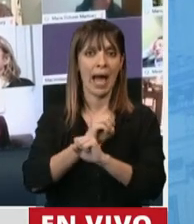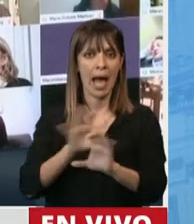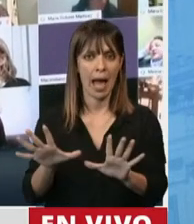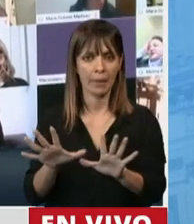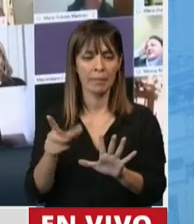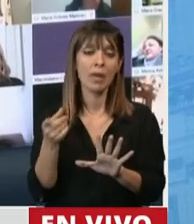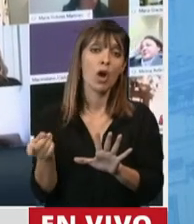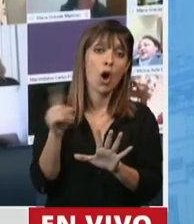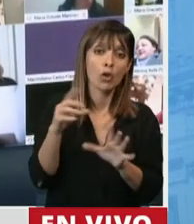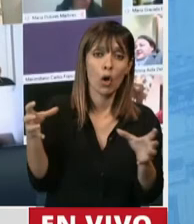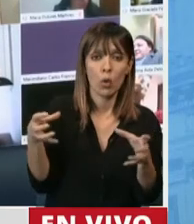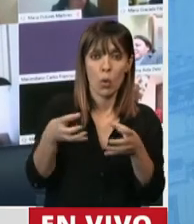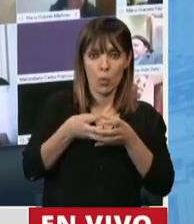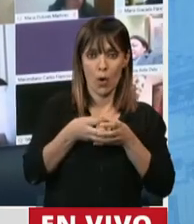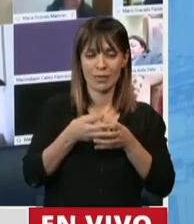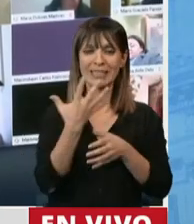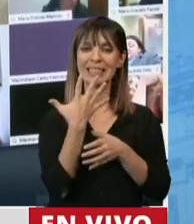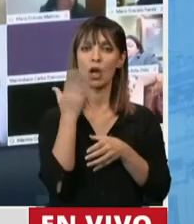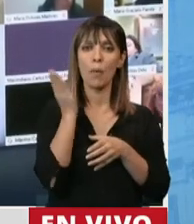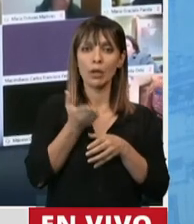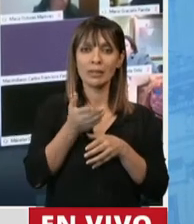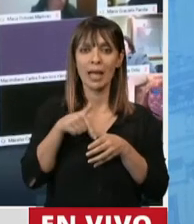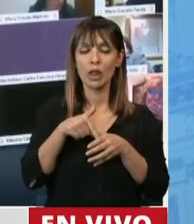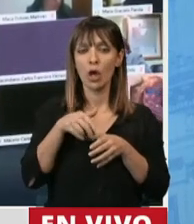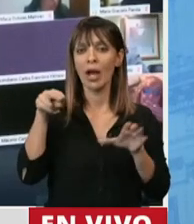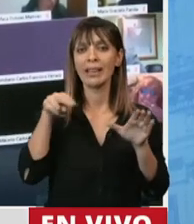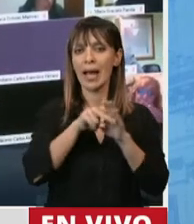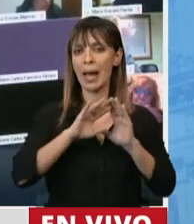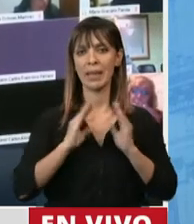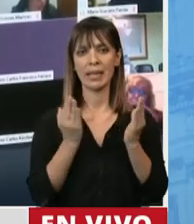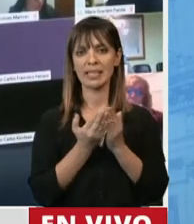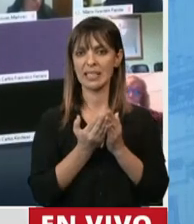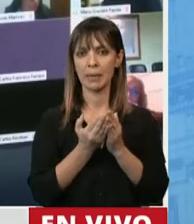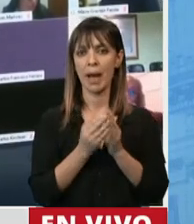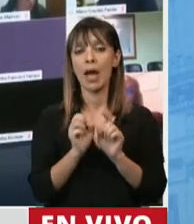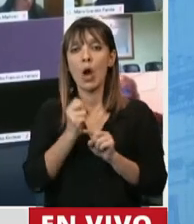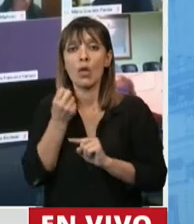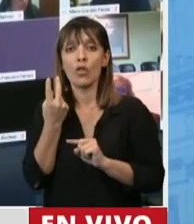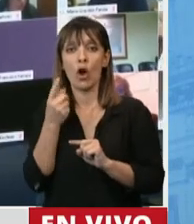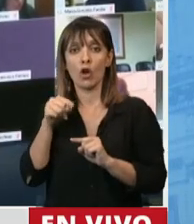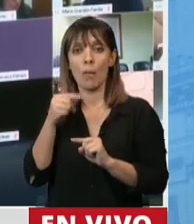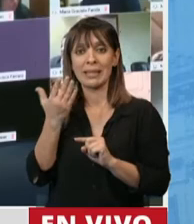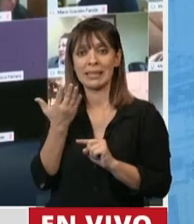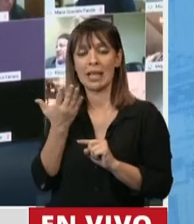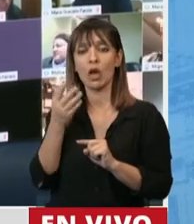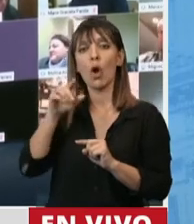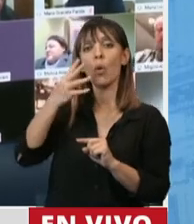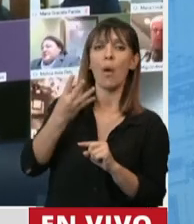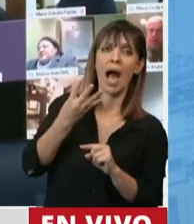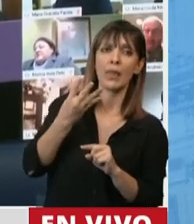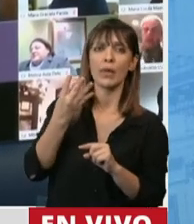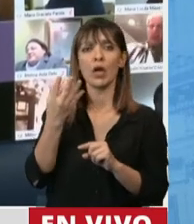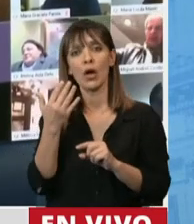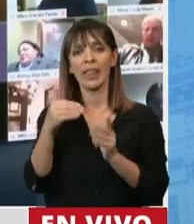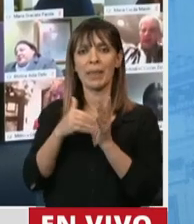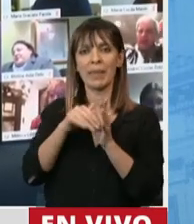Y hay un grupo, un 5%, que lamentablemente terminan en terapia intensiva y casi un 2,5, 3, 4, 5, depende del